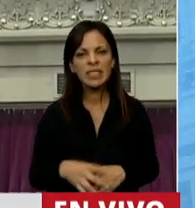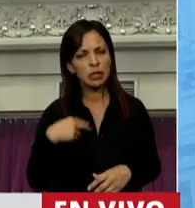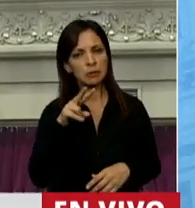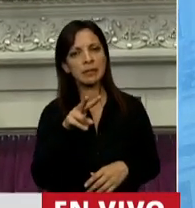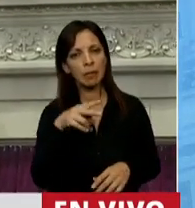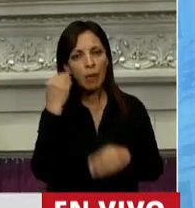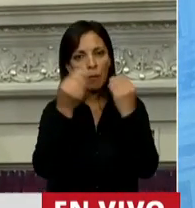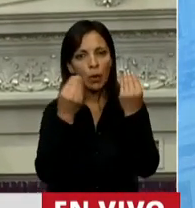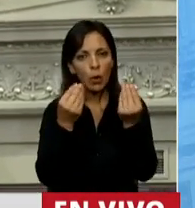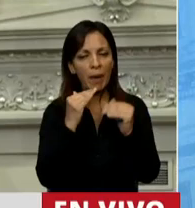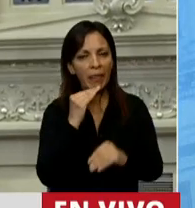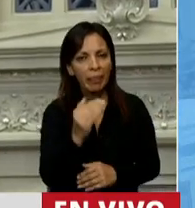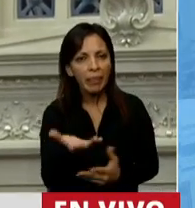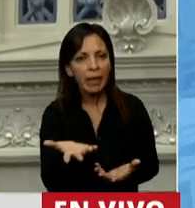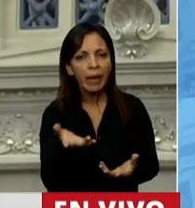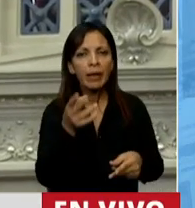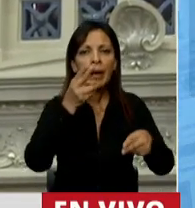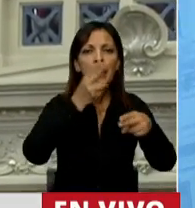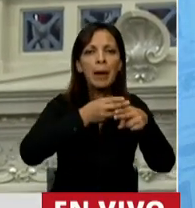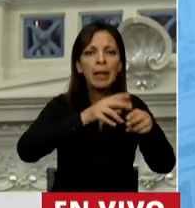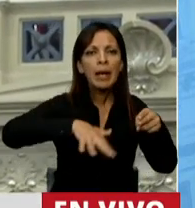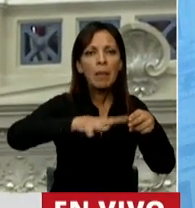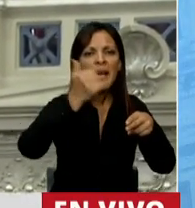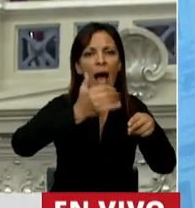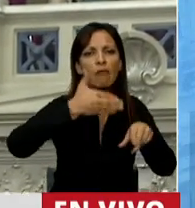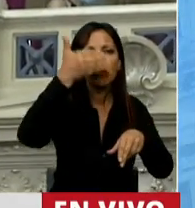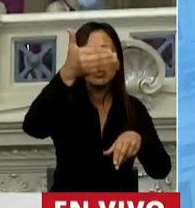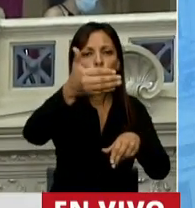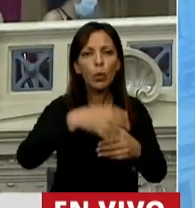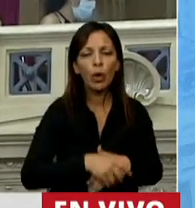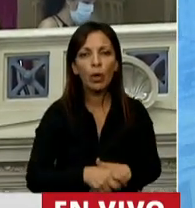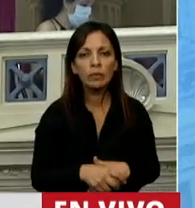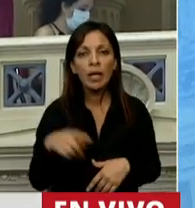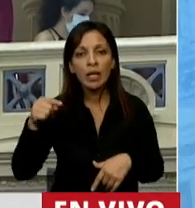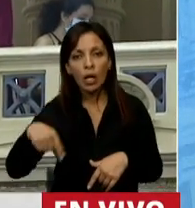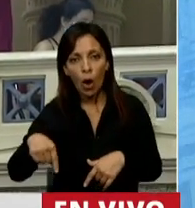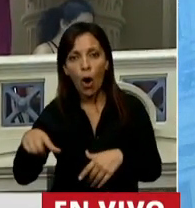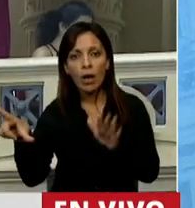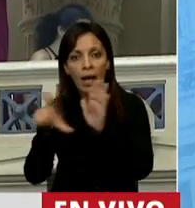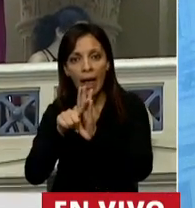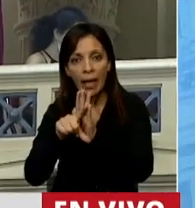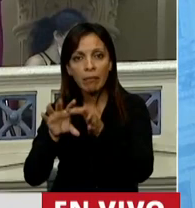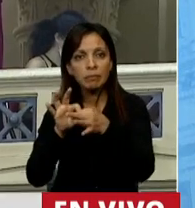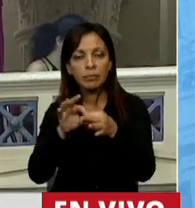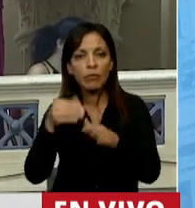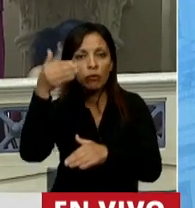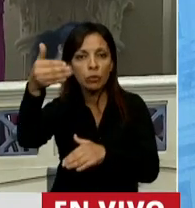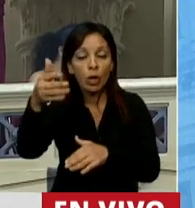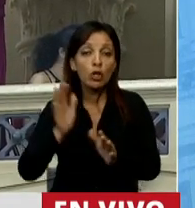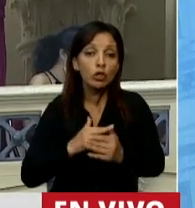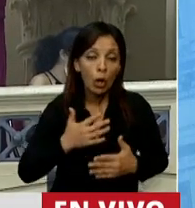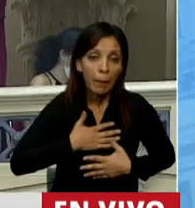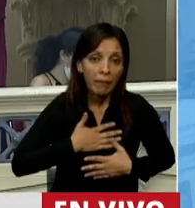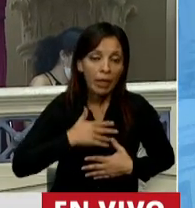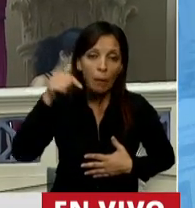que digan que en la plaza está el futuro y lo que hoy legislamos es el futuro. Yo prefiero que sea